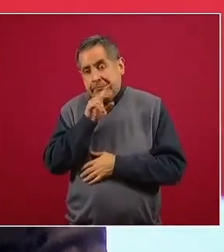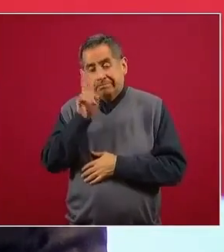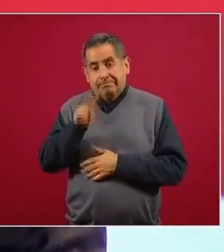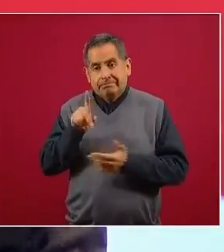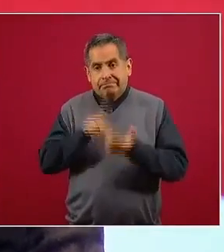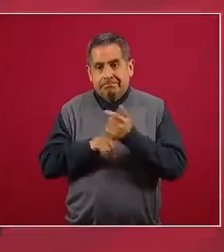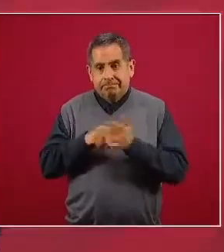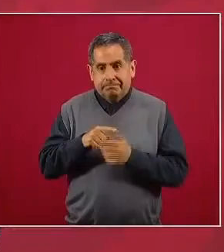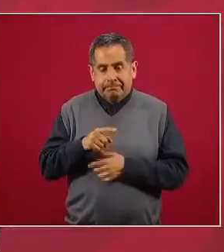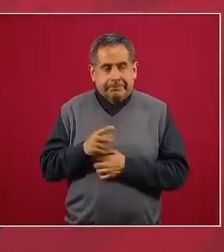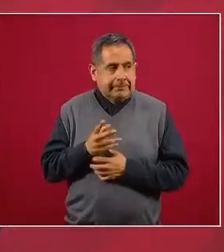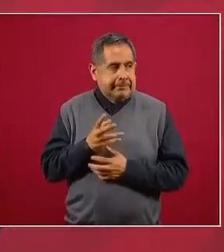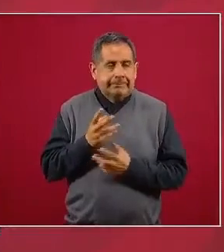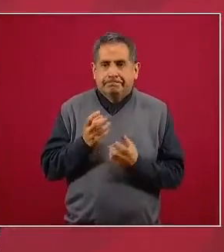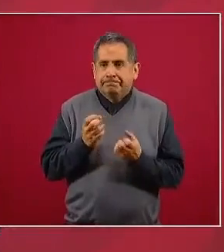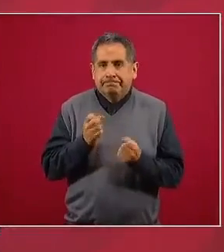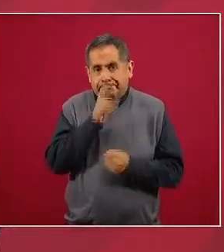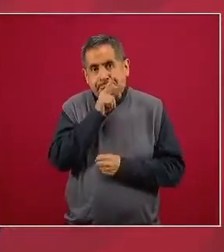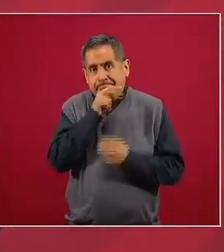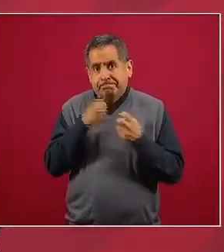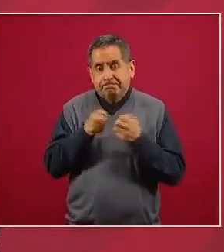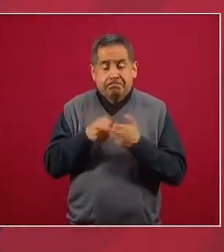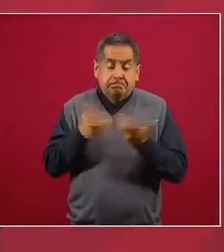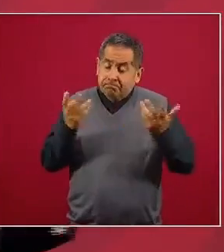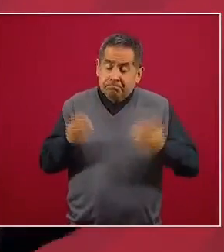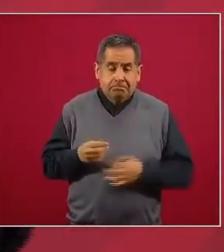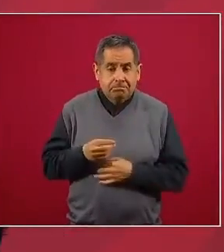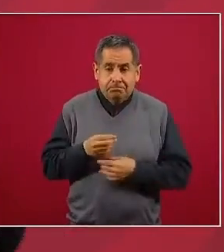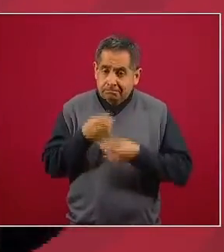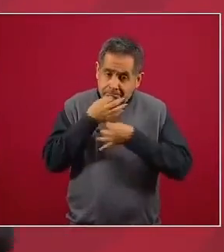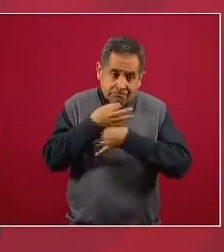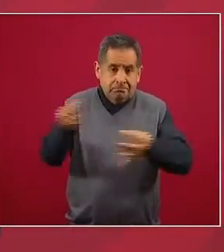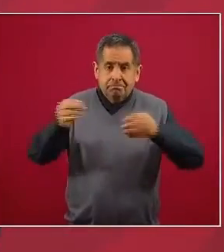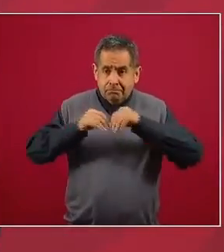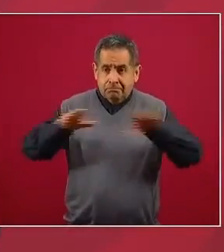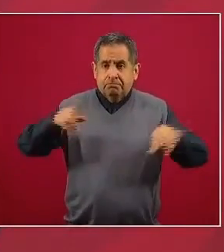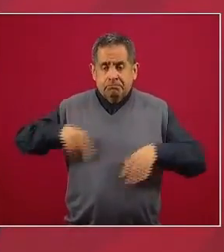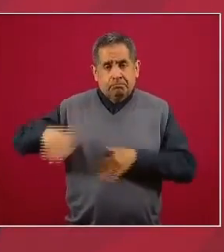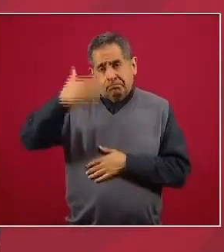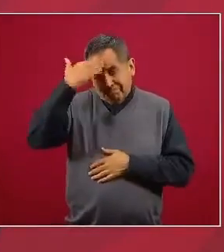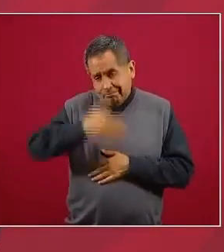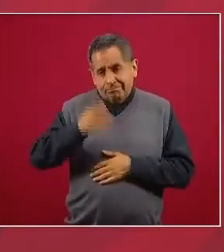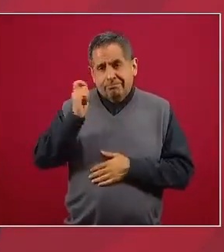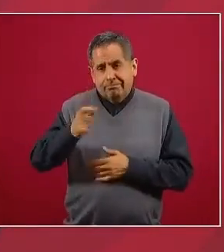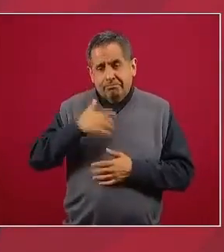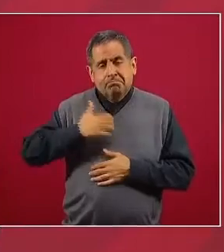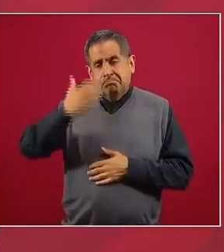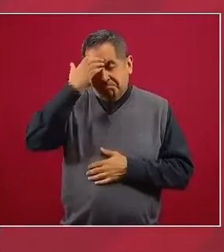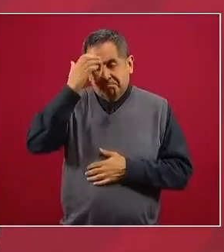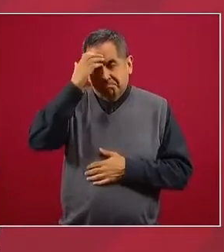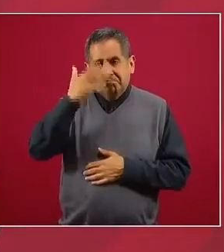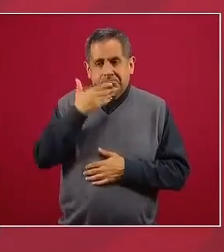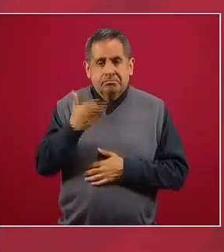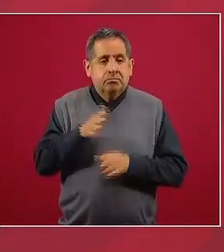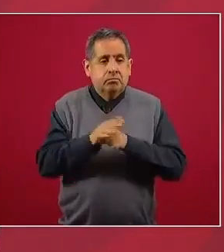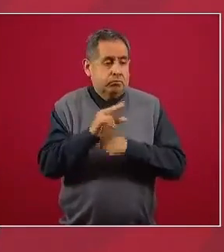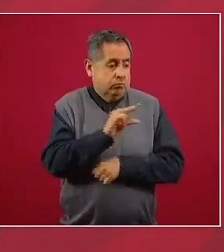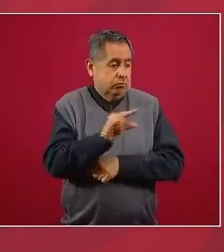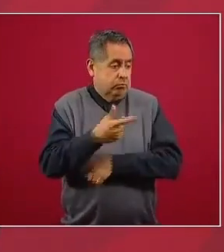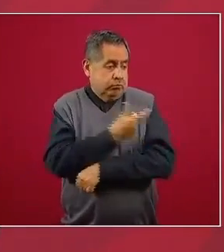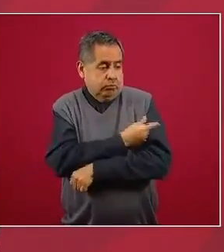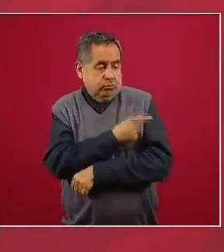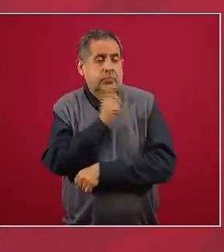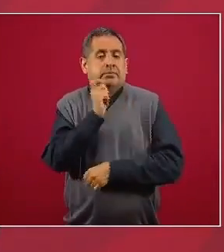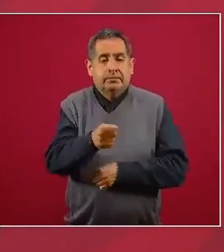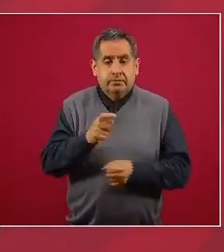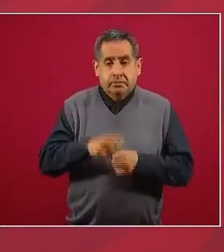hasta cierto punto frustrantes o angustiantes, pero es importante que todos vivamos la experiencia y sepamos los límites del